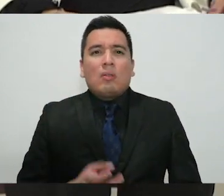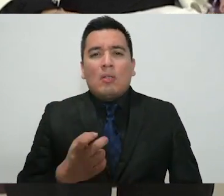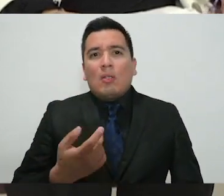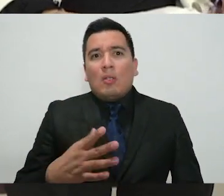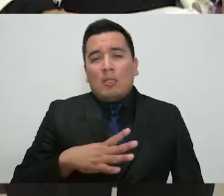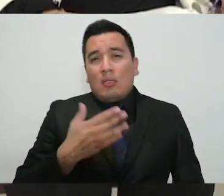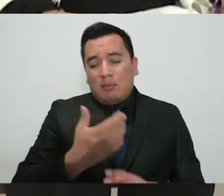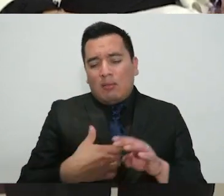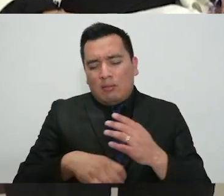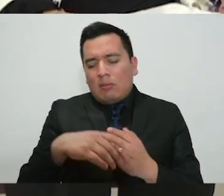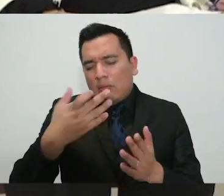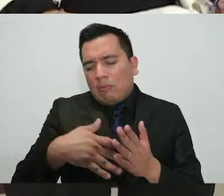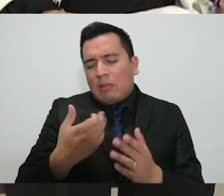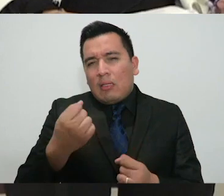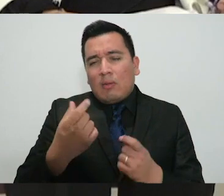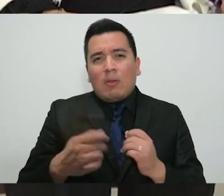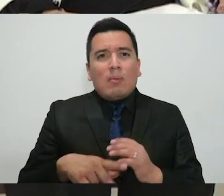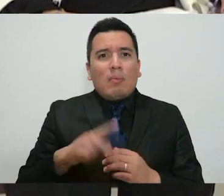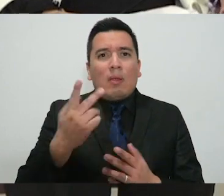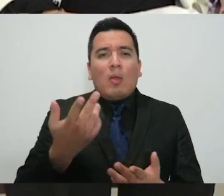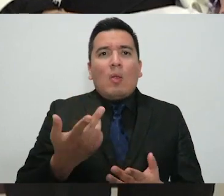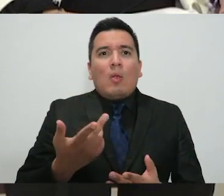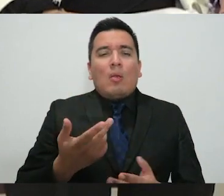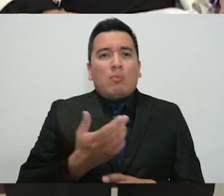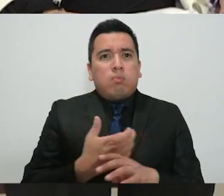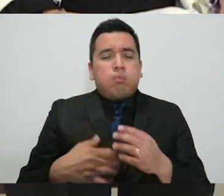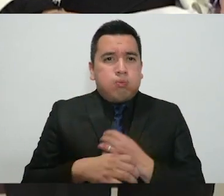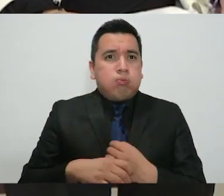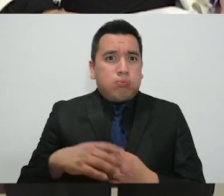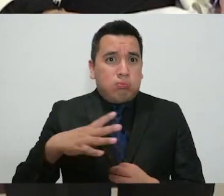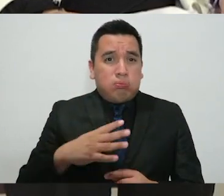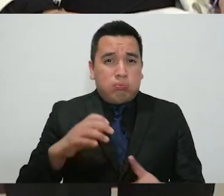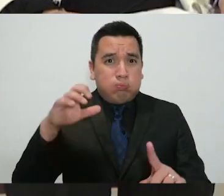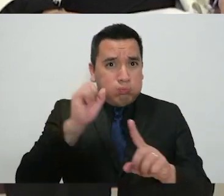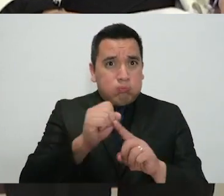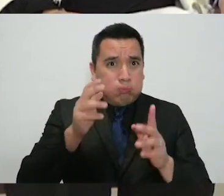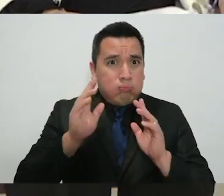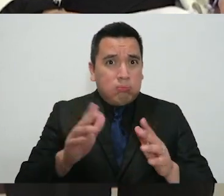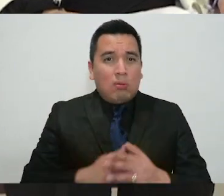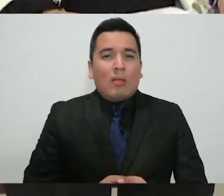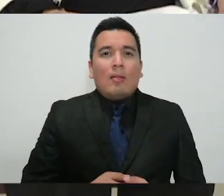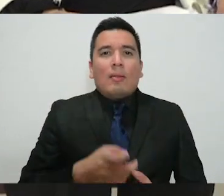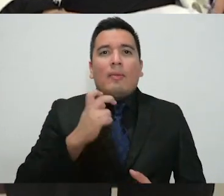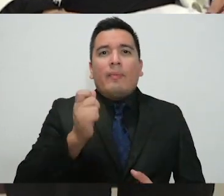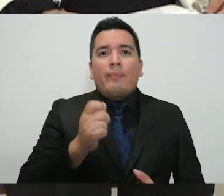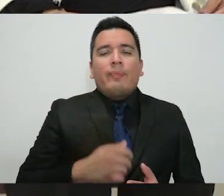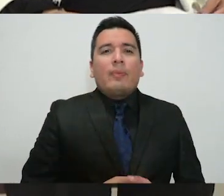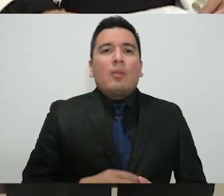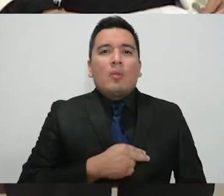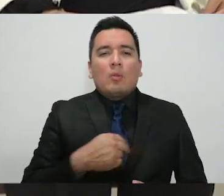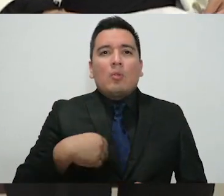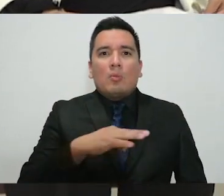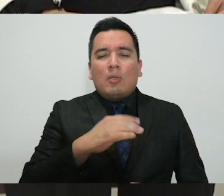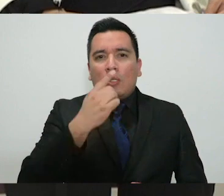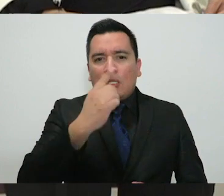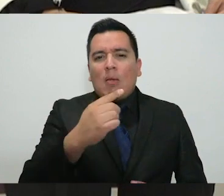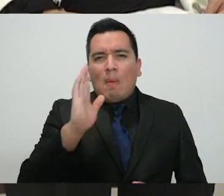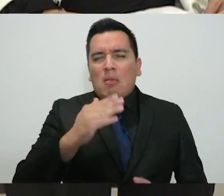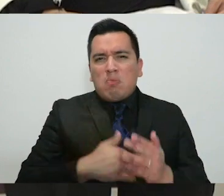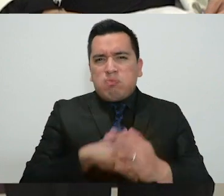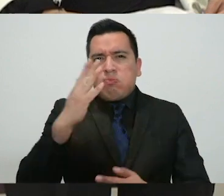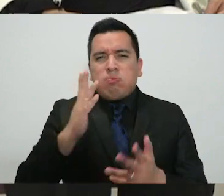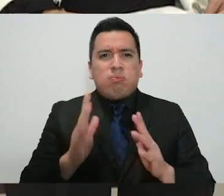pendientes sin duda, pero lo conseguido hasta ahora en este tiempo hace que podamos decir que fue muy exitosa. Es